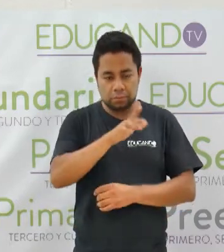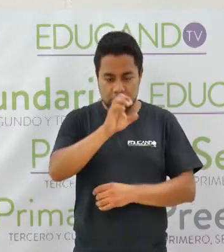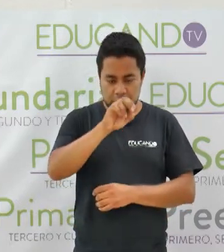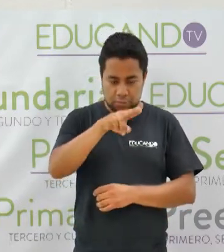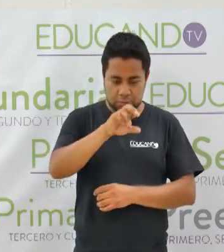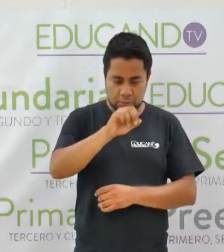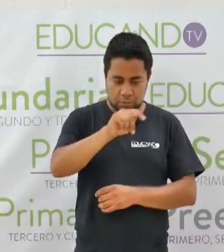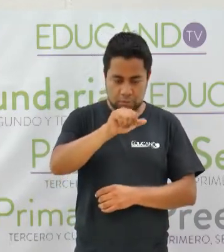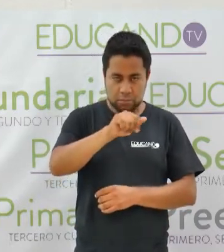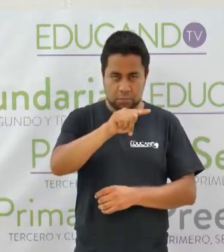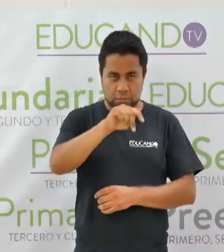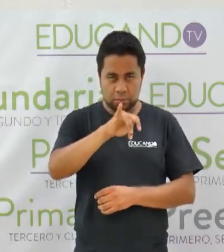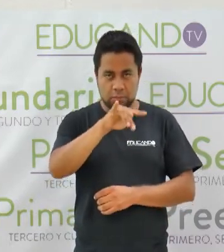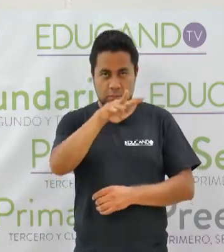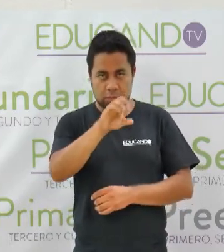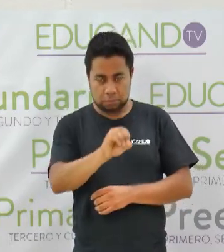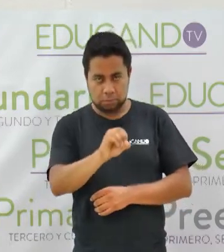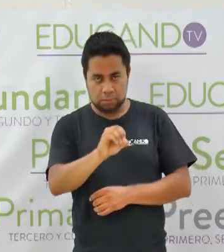connotativo,